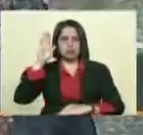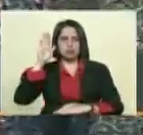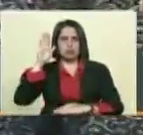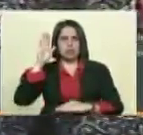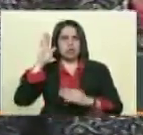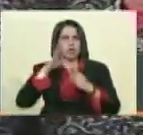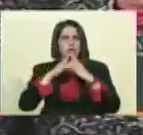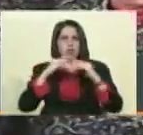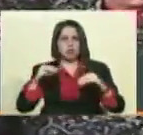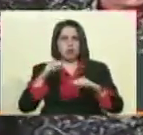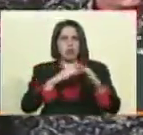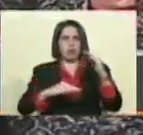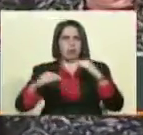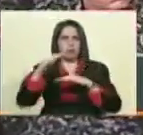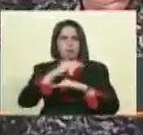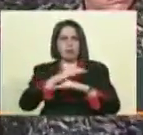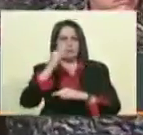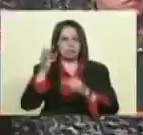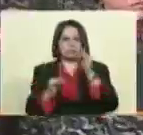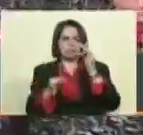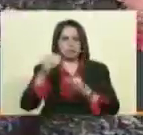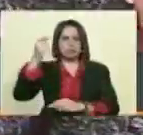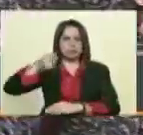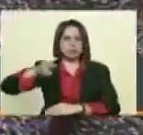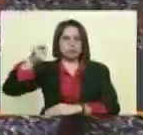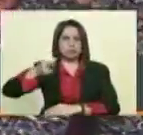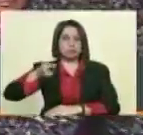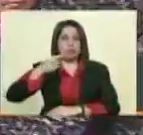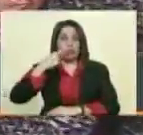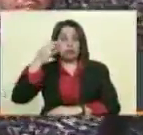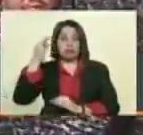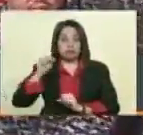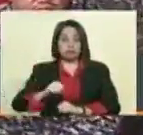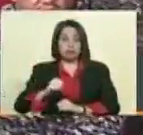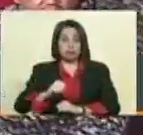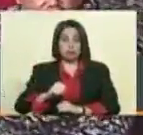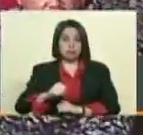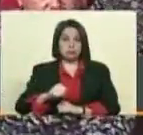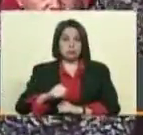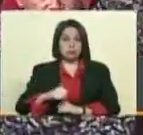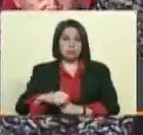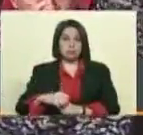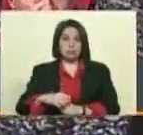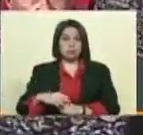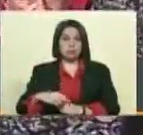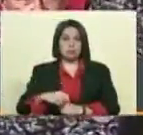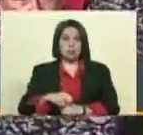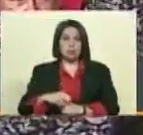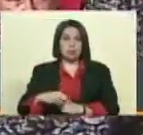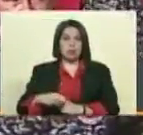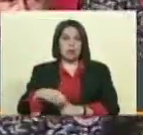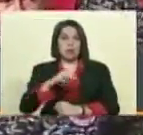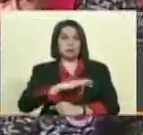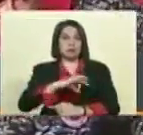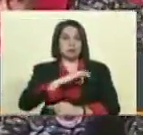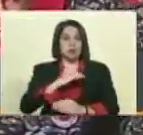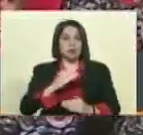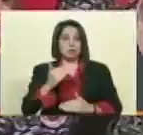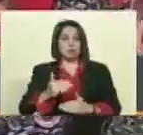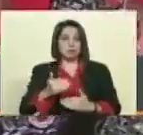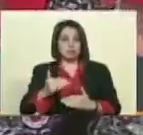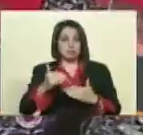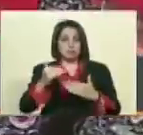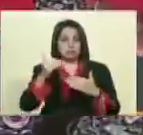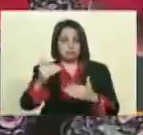todos los magistrados del Tribunal Supremo de Justicia, dije que efectivamente la sociedad ha avanzado y, por supuesto, la